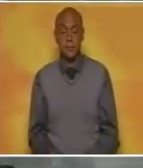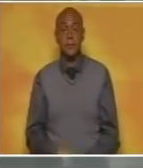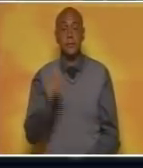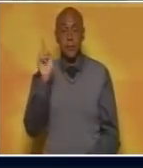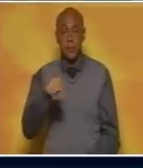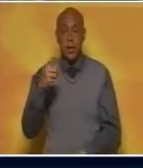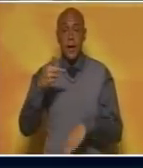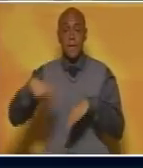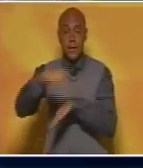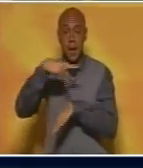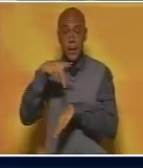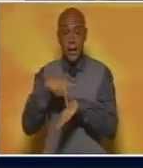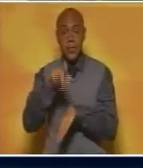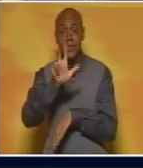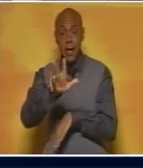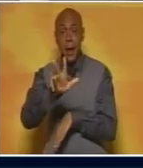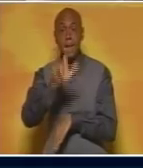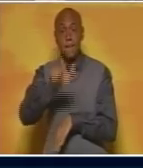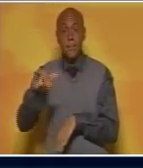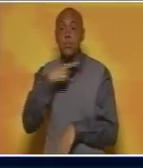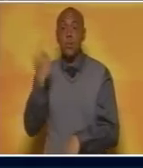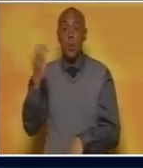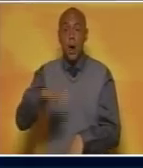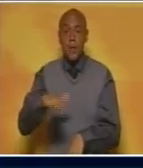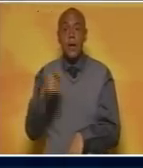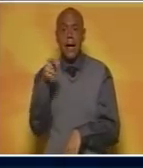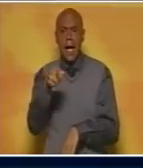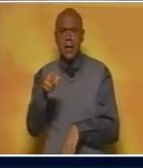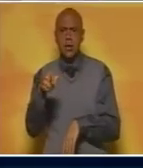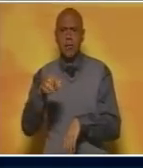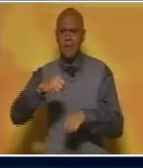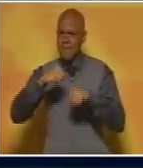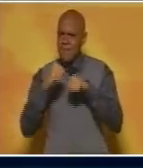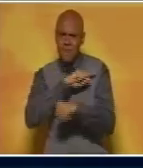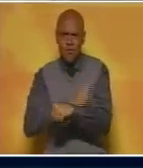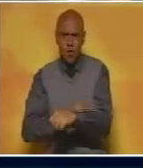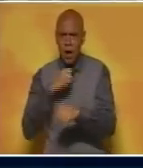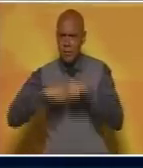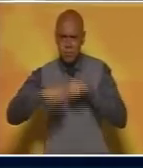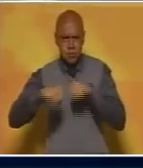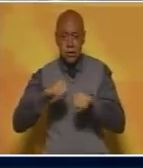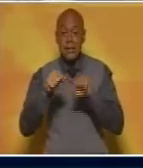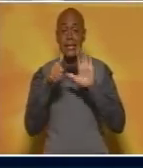En Filipinas, al menos 3 personas murieron a causa de un fuerte terremoto de magnitud